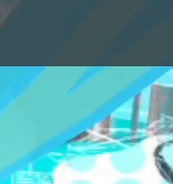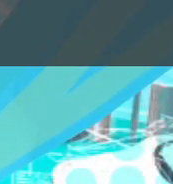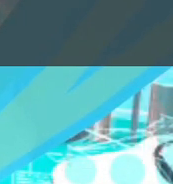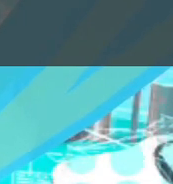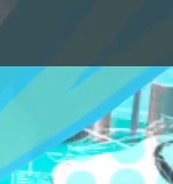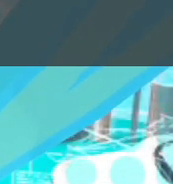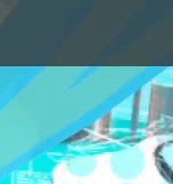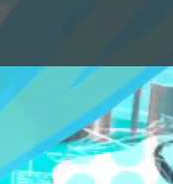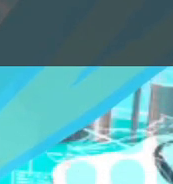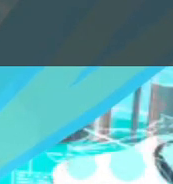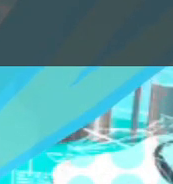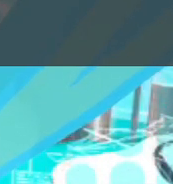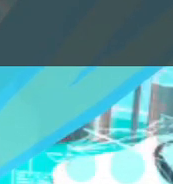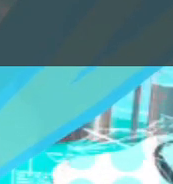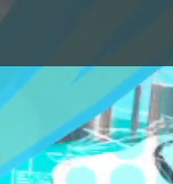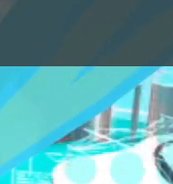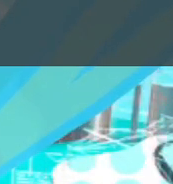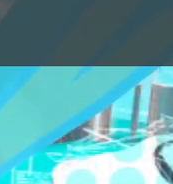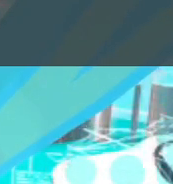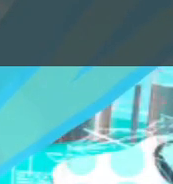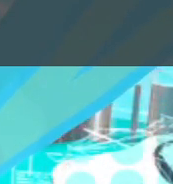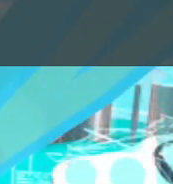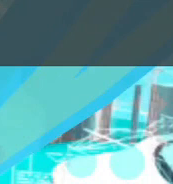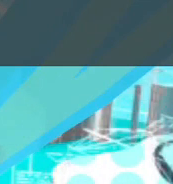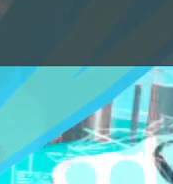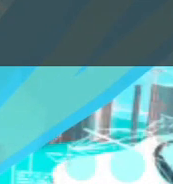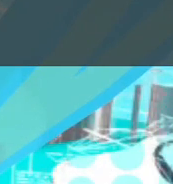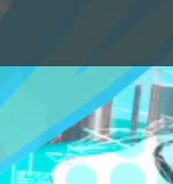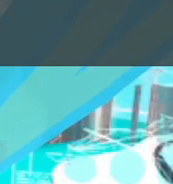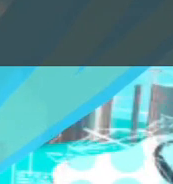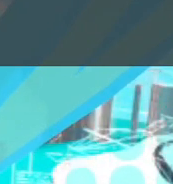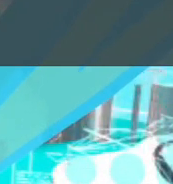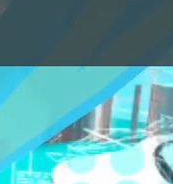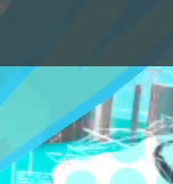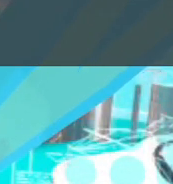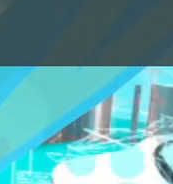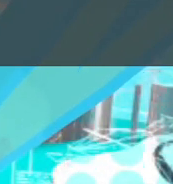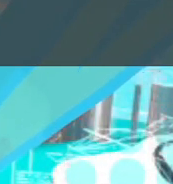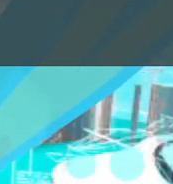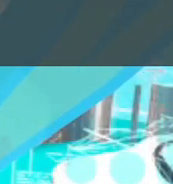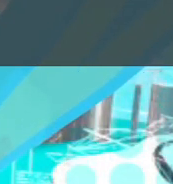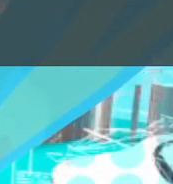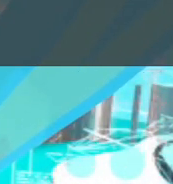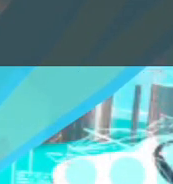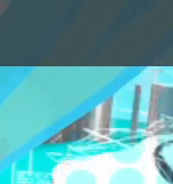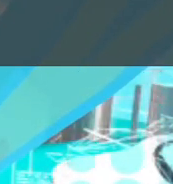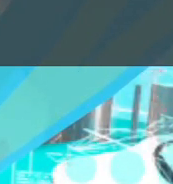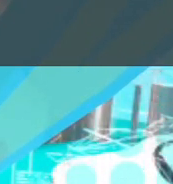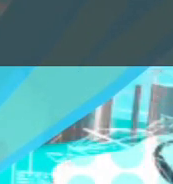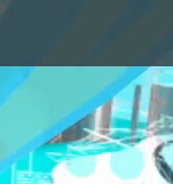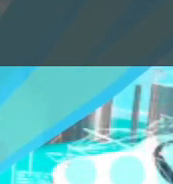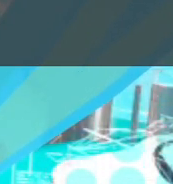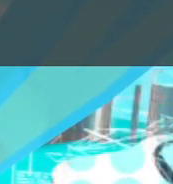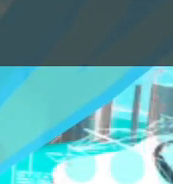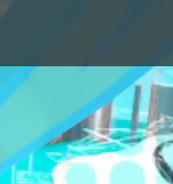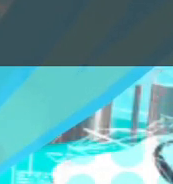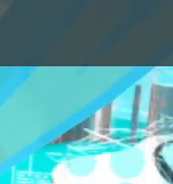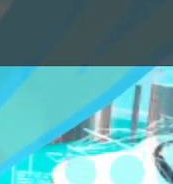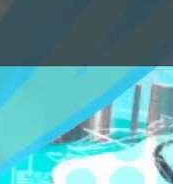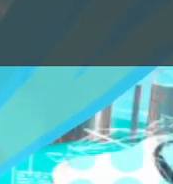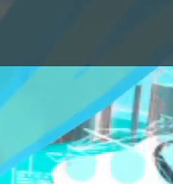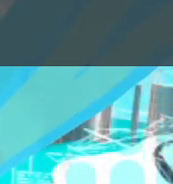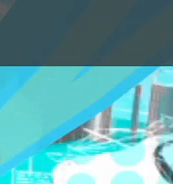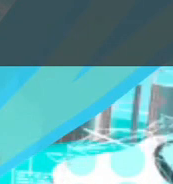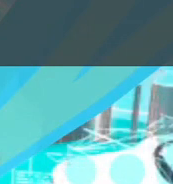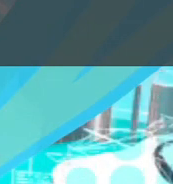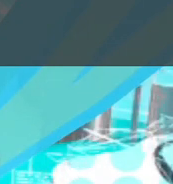bien una distribución de funciones, pero no estoy segura que sería bueno vaticinar si va a lograr o no